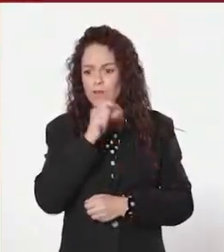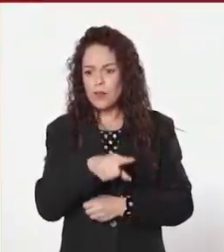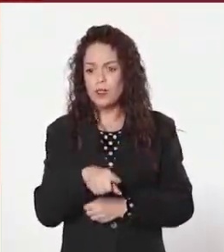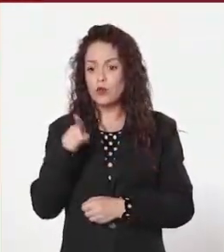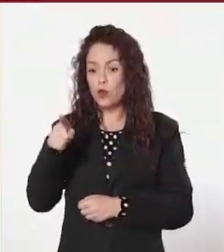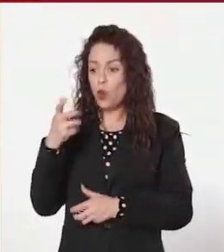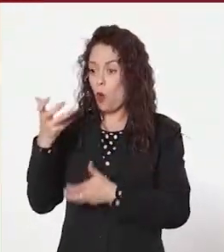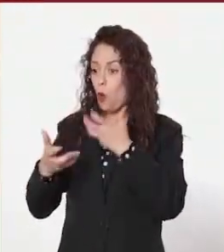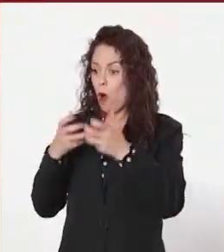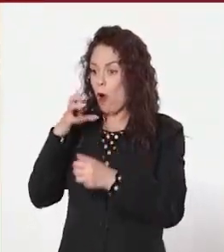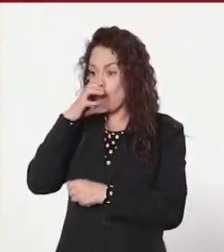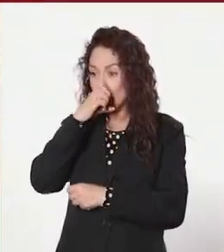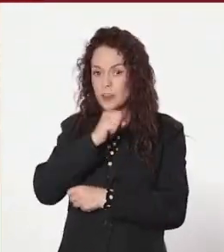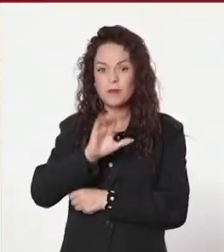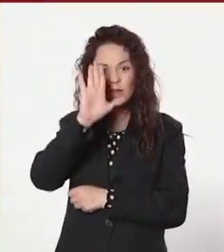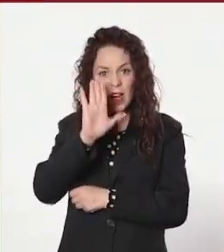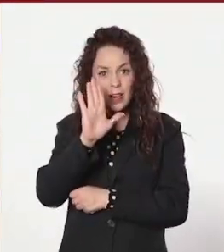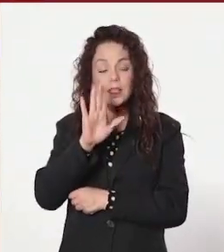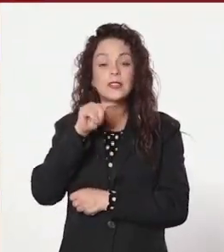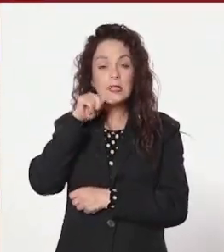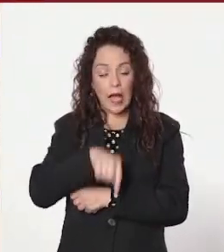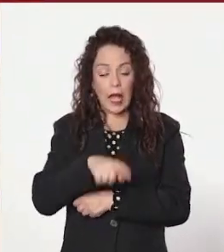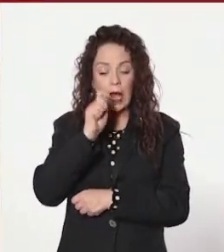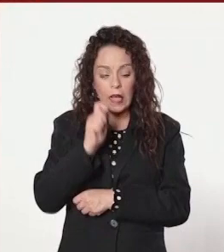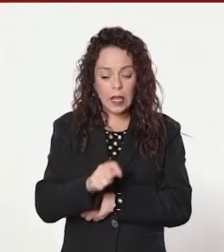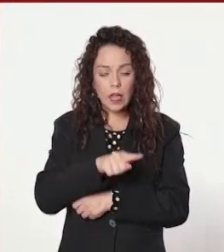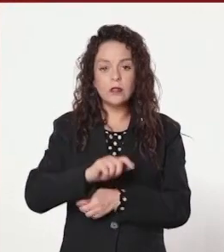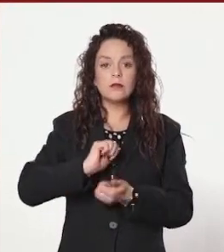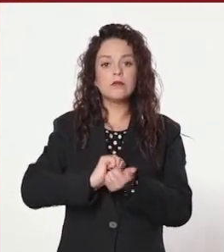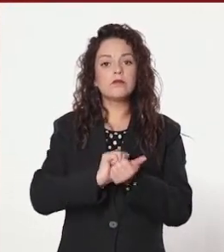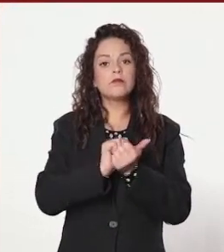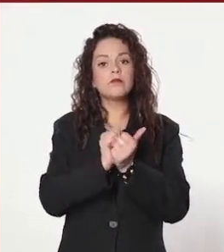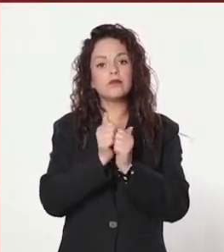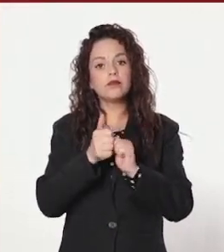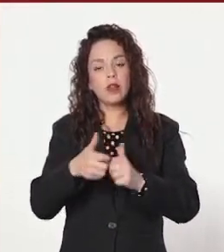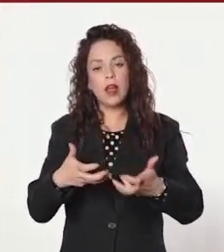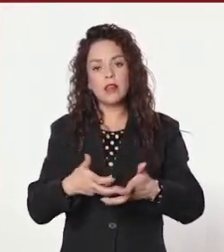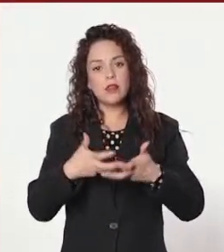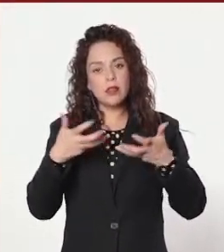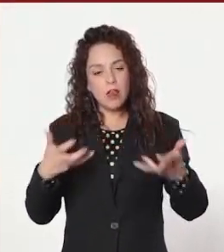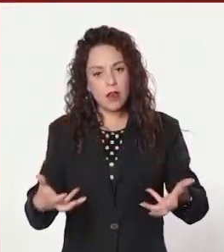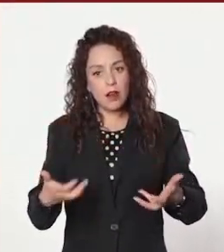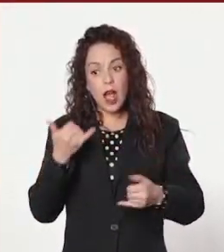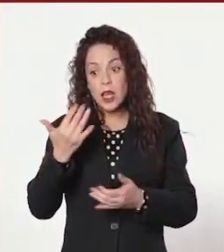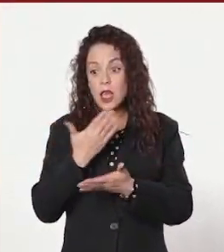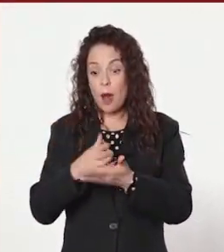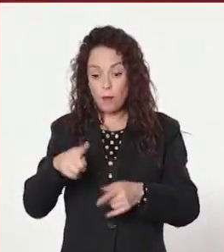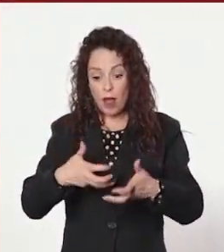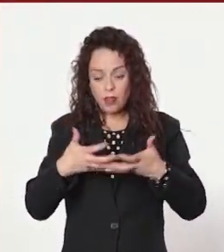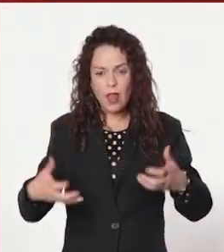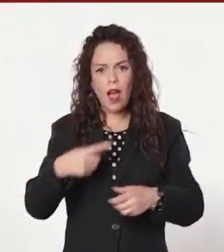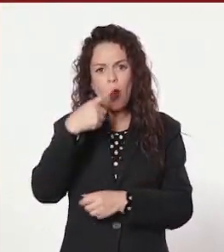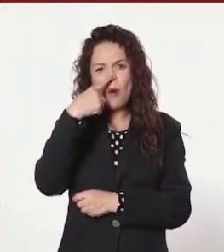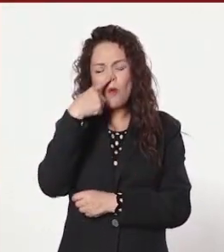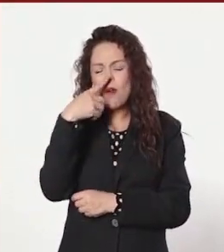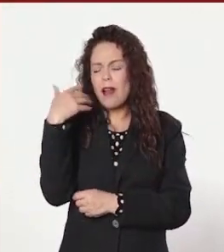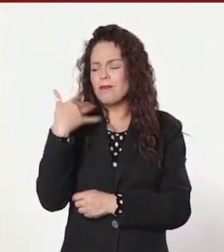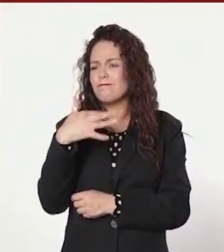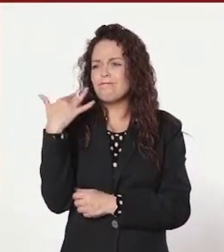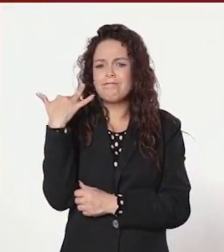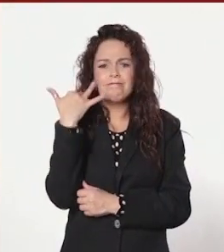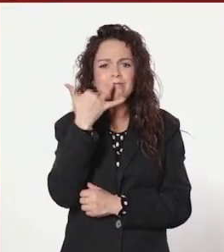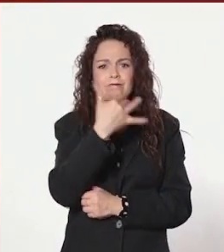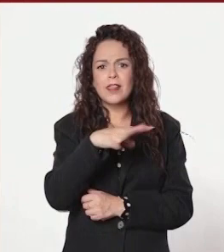los calientas y por medio de esta fermentación se convierten en tierra así, y aparte tierra que huele delicioso, llena de